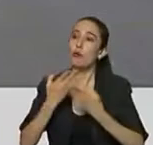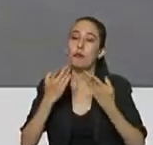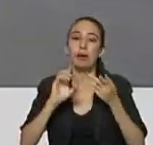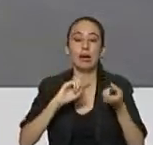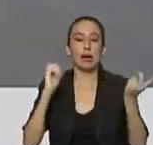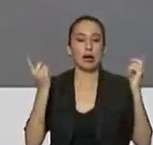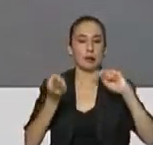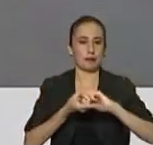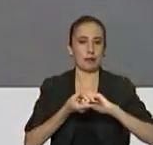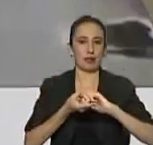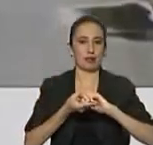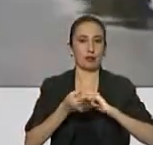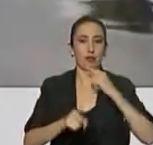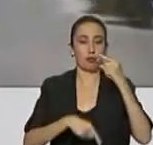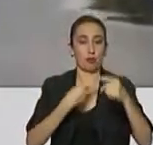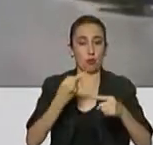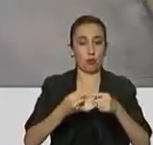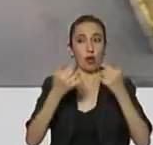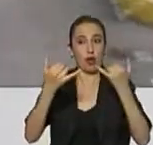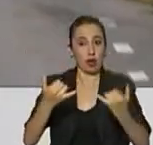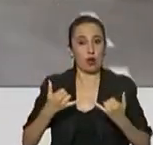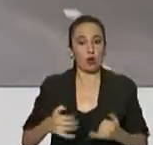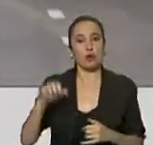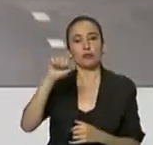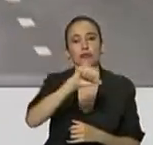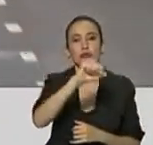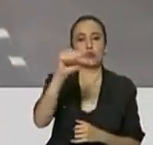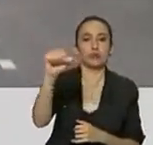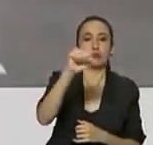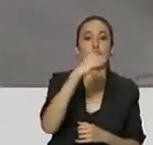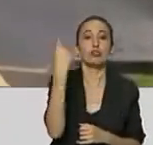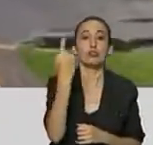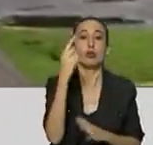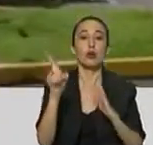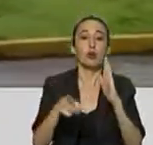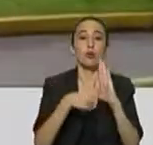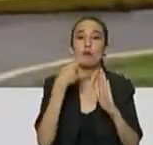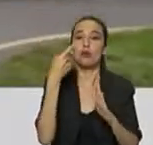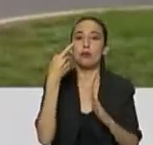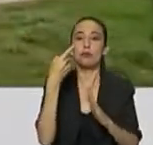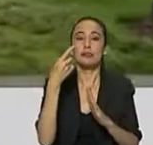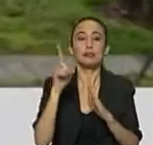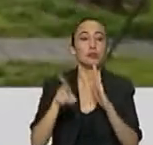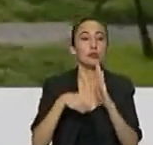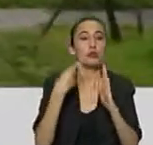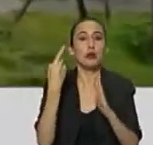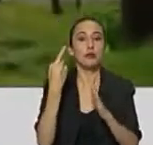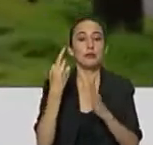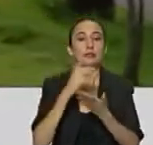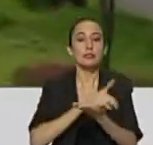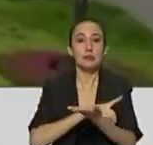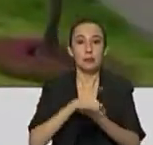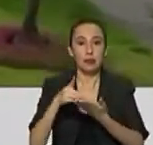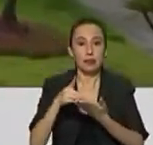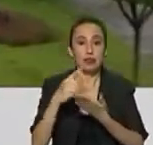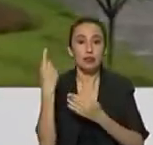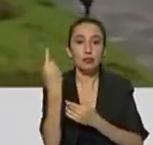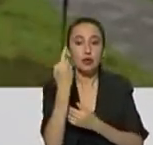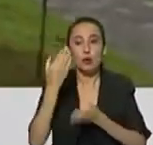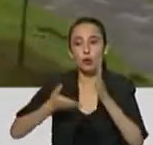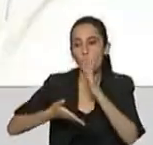nuestros desplazamientos. Actualmente los vehículos pueden ser utilizados una sola vez por semana, principalmente para comprar